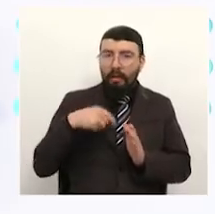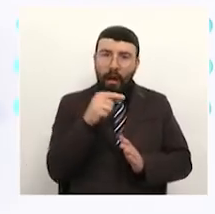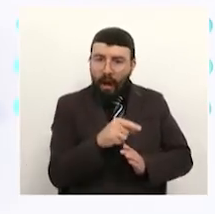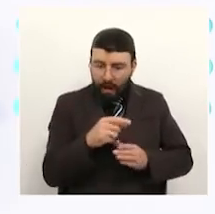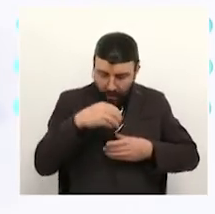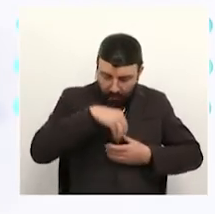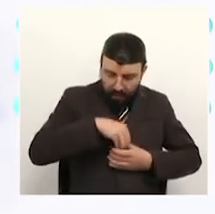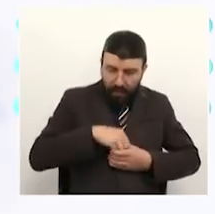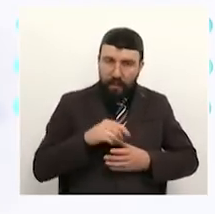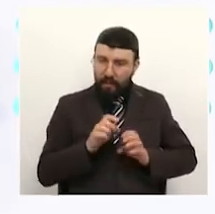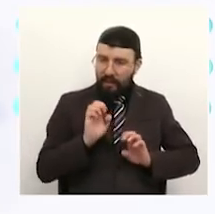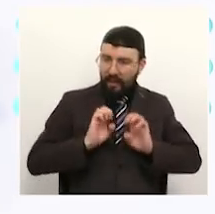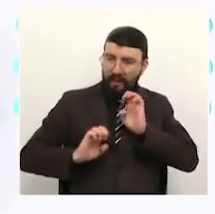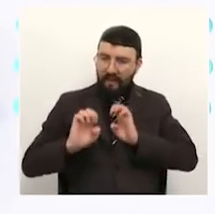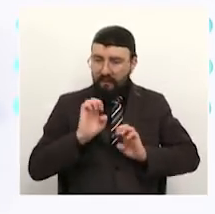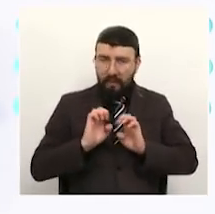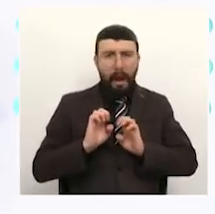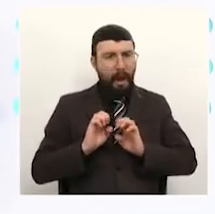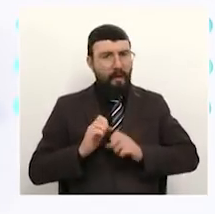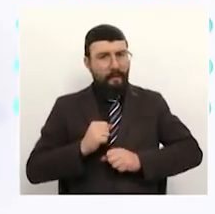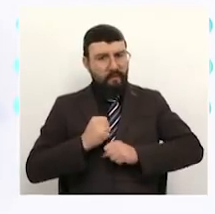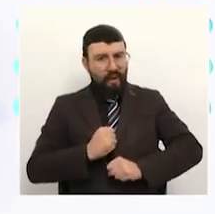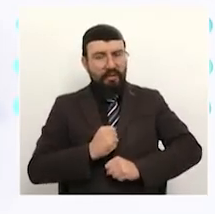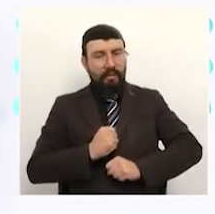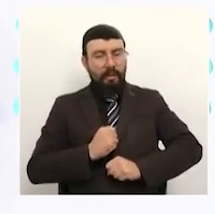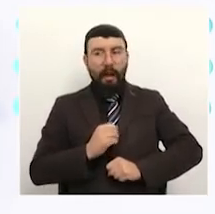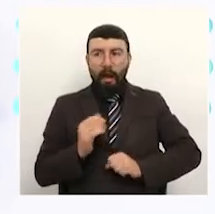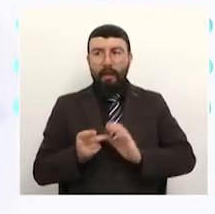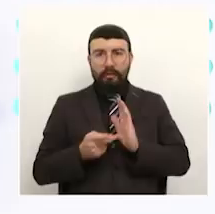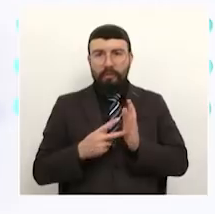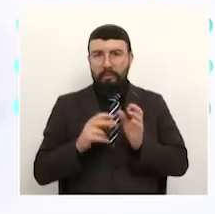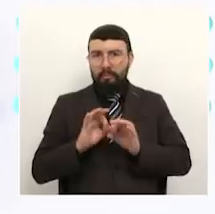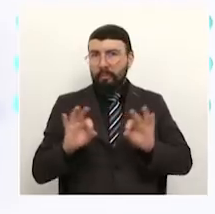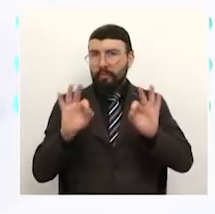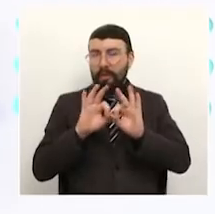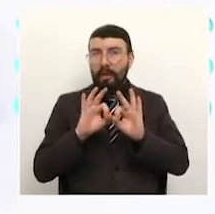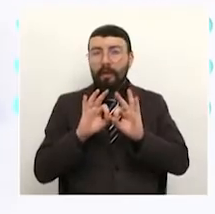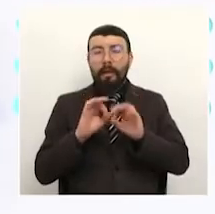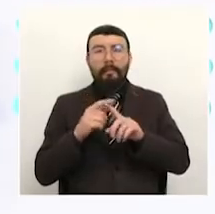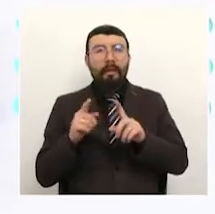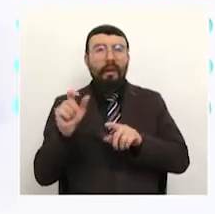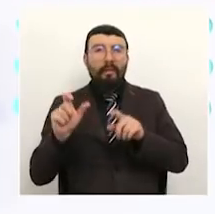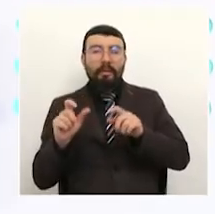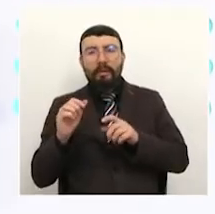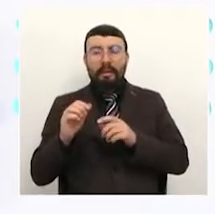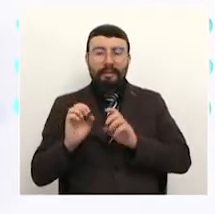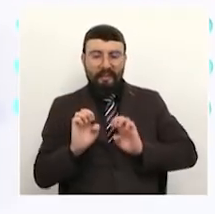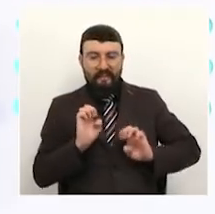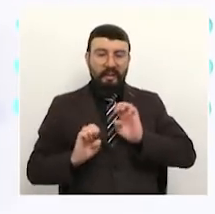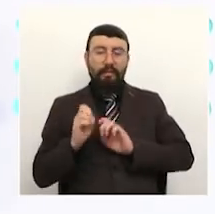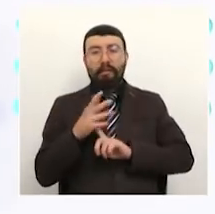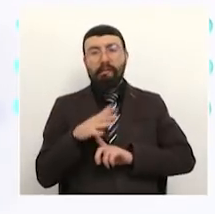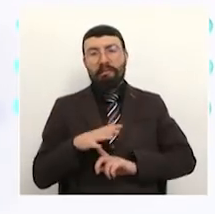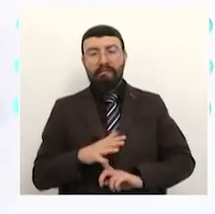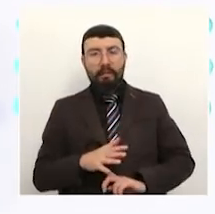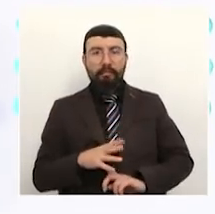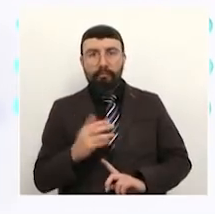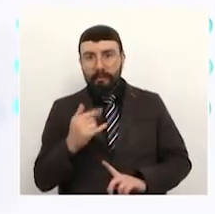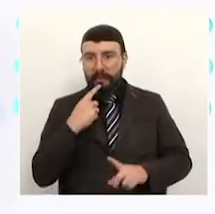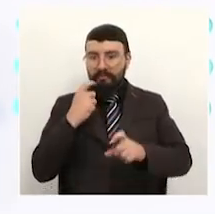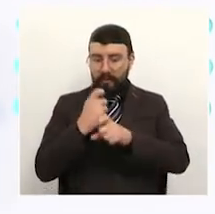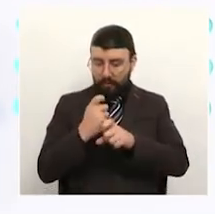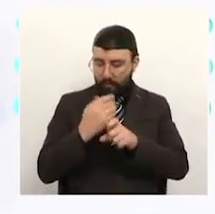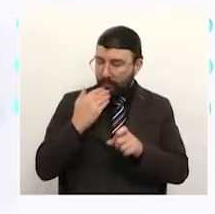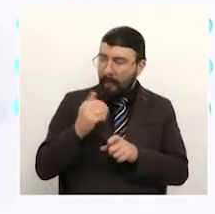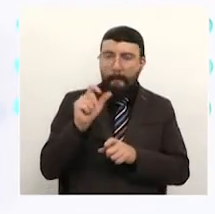un sistema inmunológico competente eso es bien importante y sobre todo también que nuestros compañeros médicos lo recuerden las